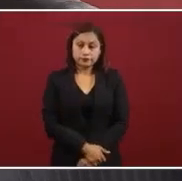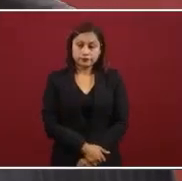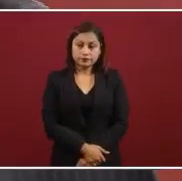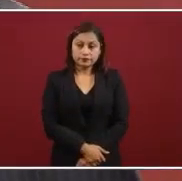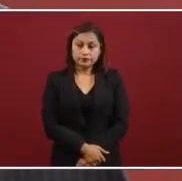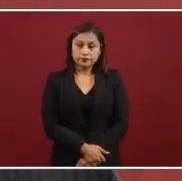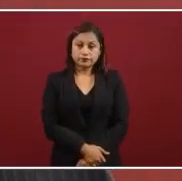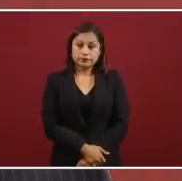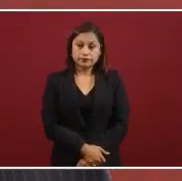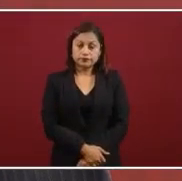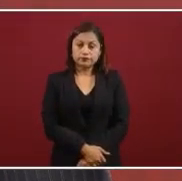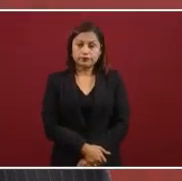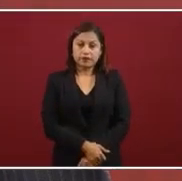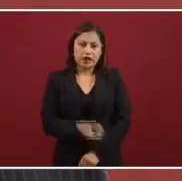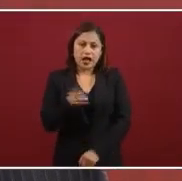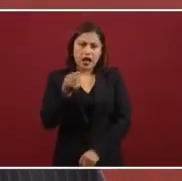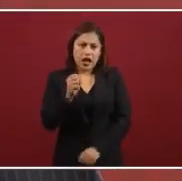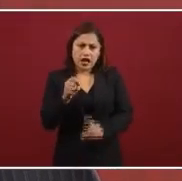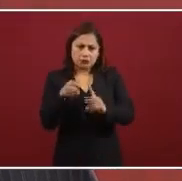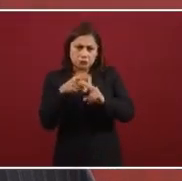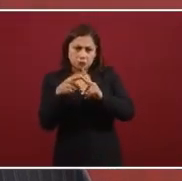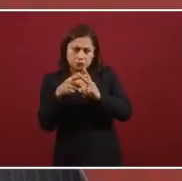Es una fórmula